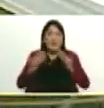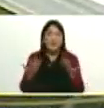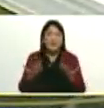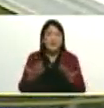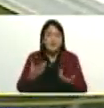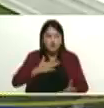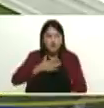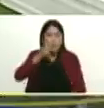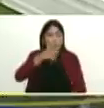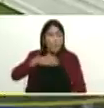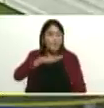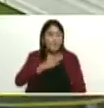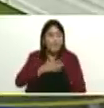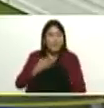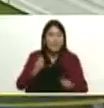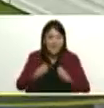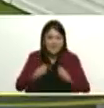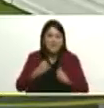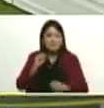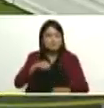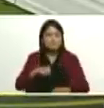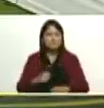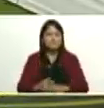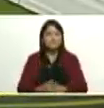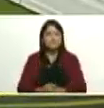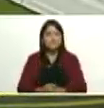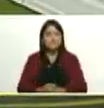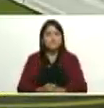de manera inmediata la vida de nuestro pueblo.